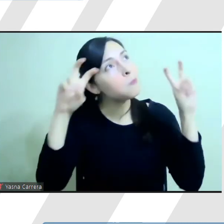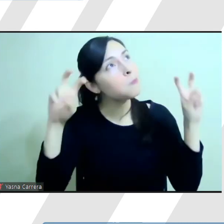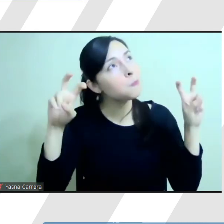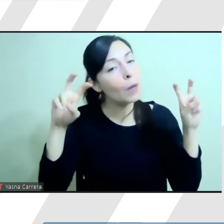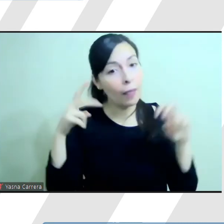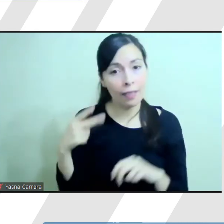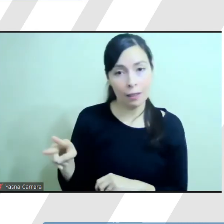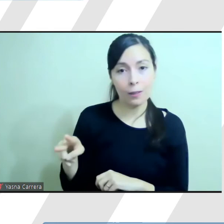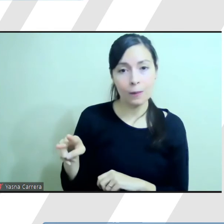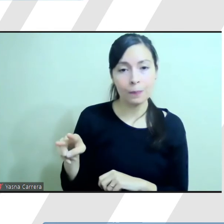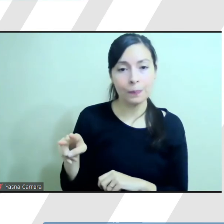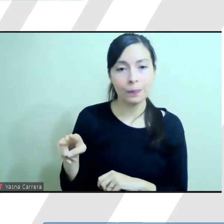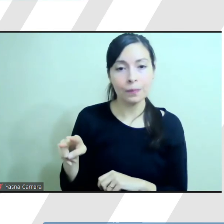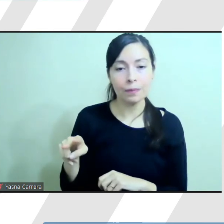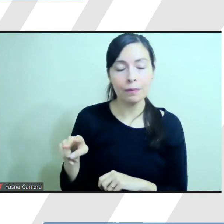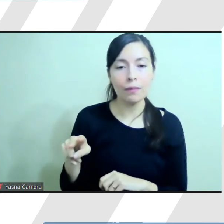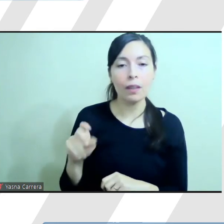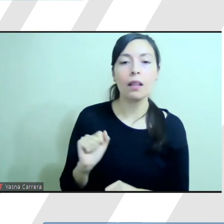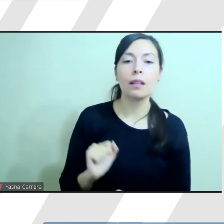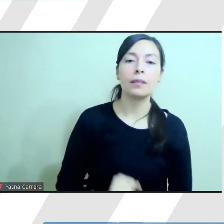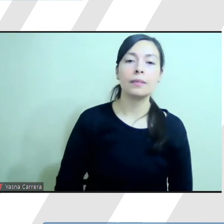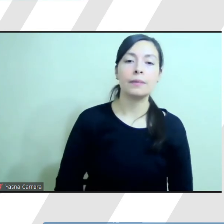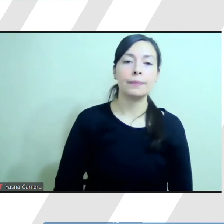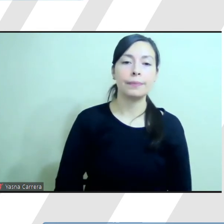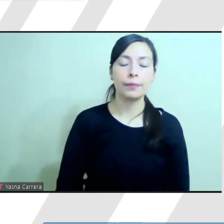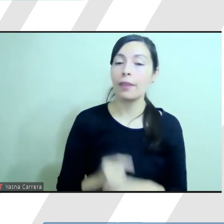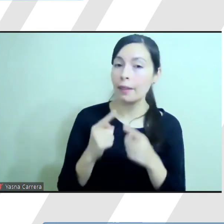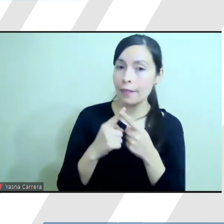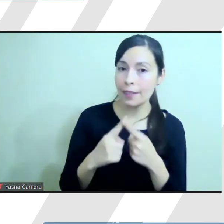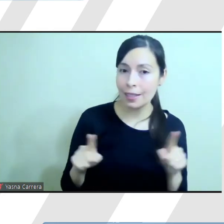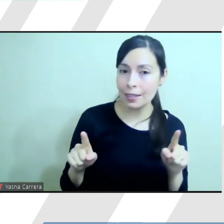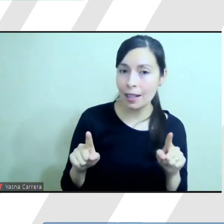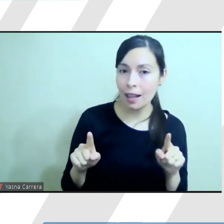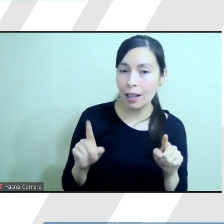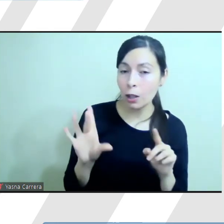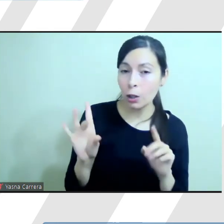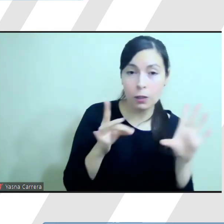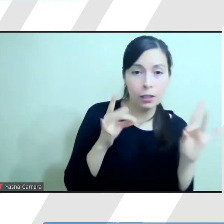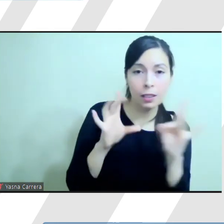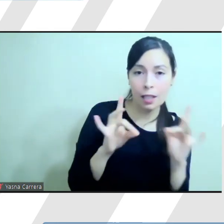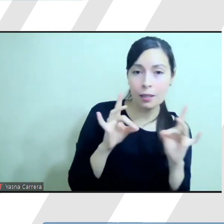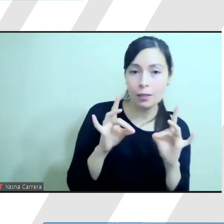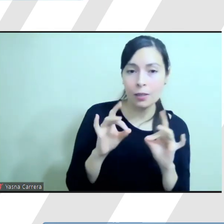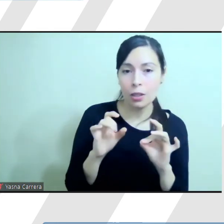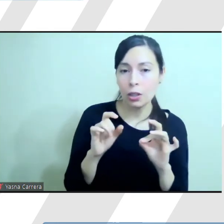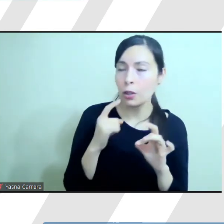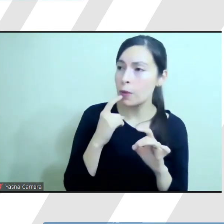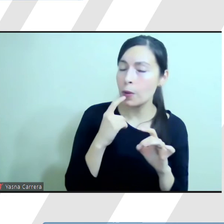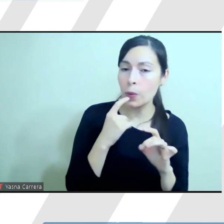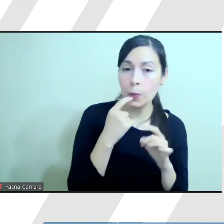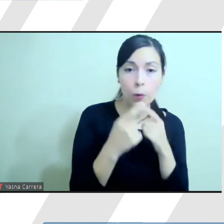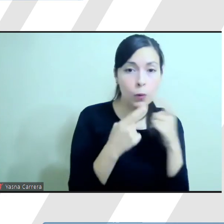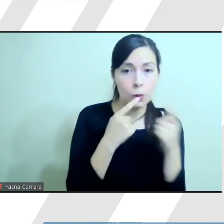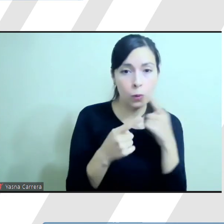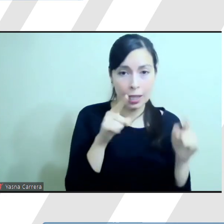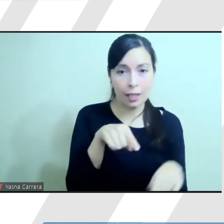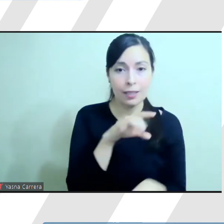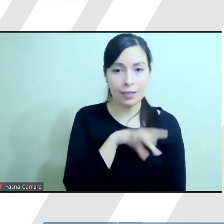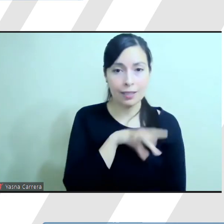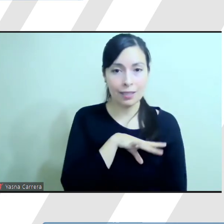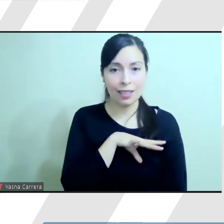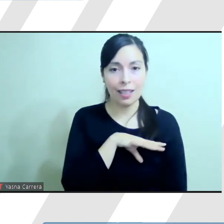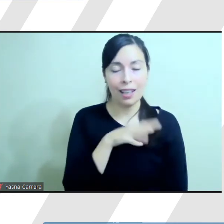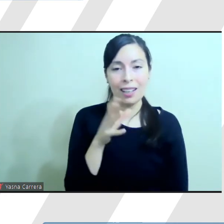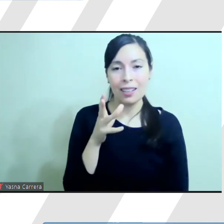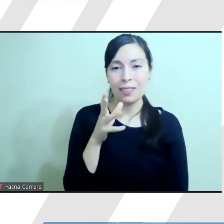estaciones. A diferencia de lo que lamentablemente he ido encontrando al hacer consultas en Chile, en que no hay una preocupación